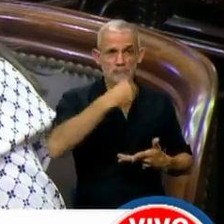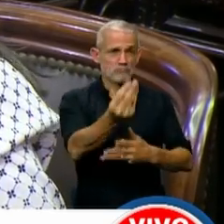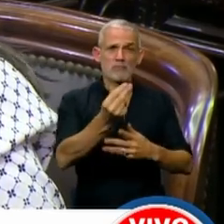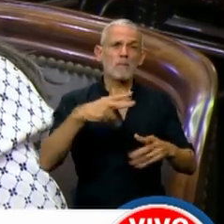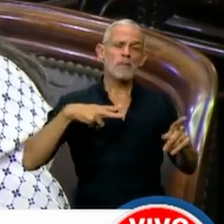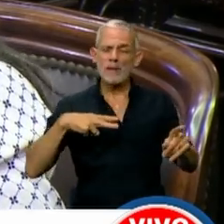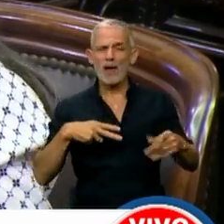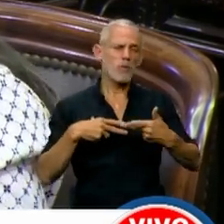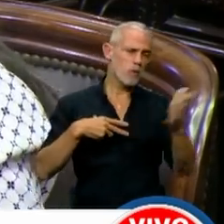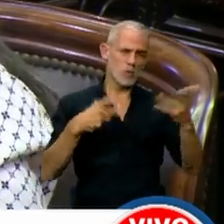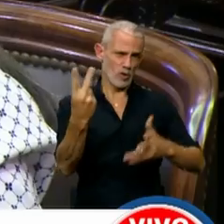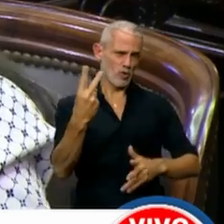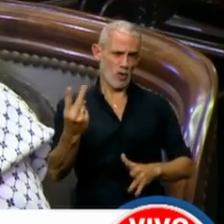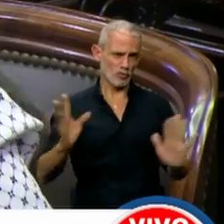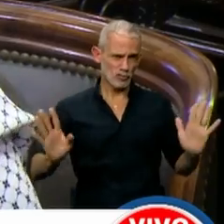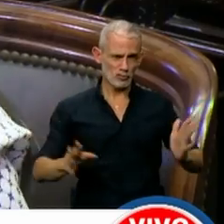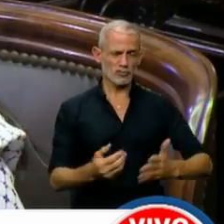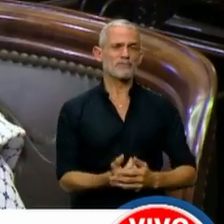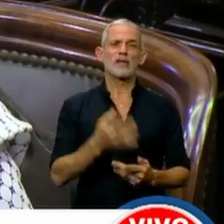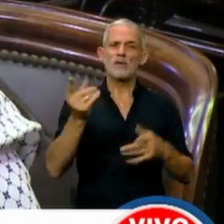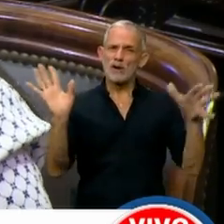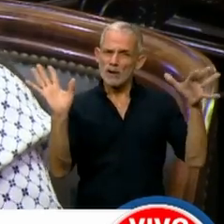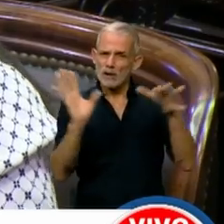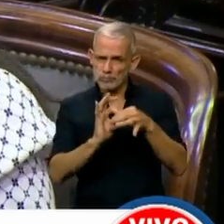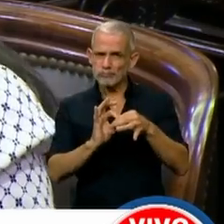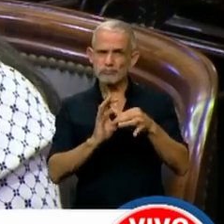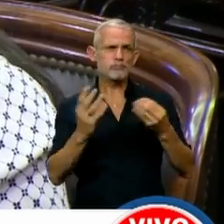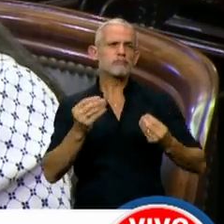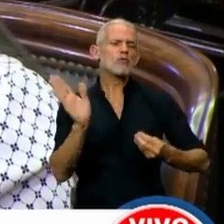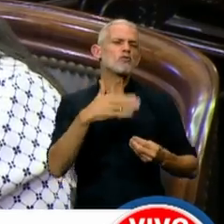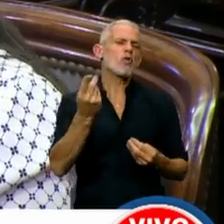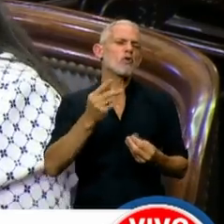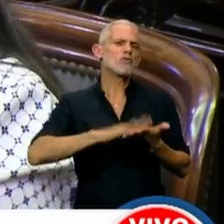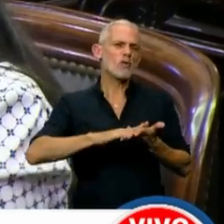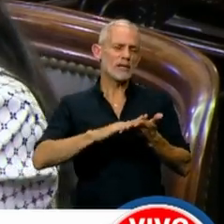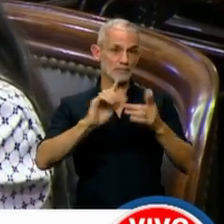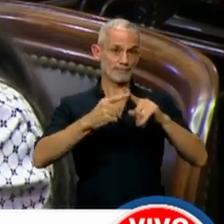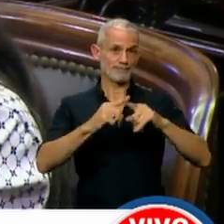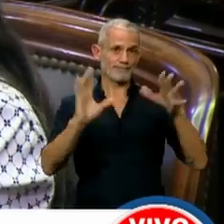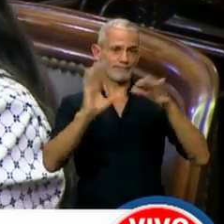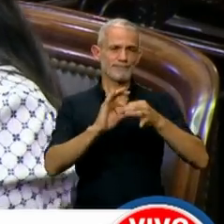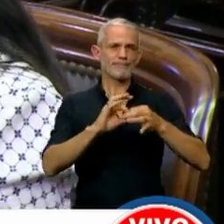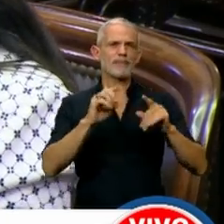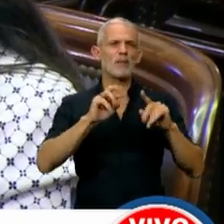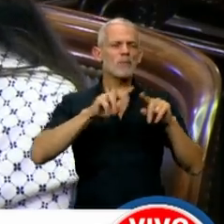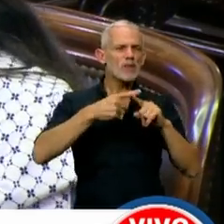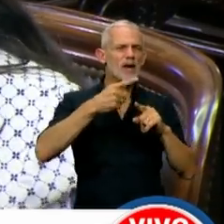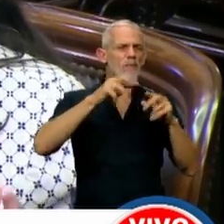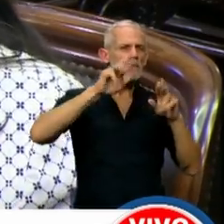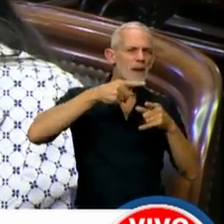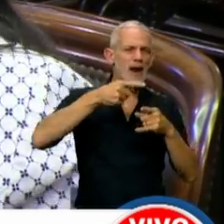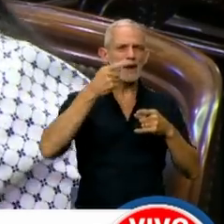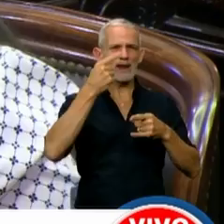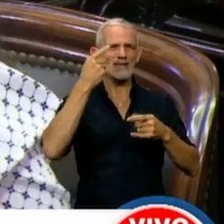privado que me parece que intenta articular todo lo que tiene que ver de la política nacional con la